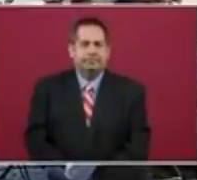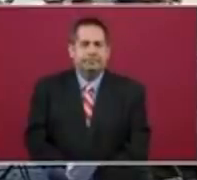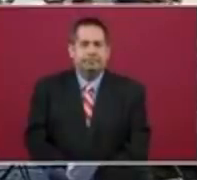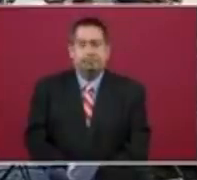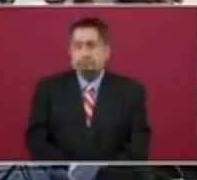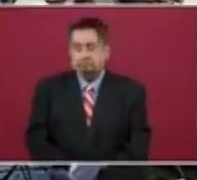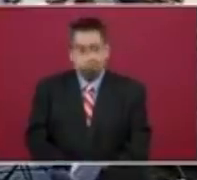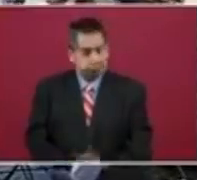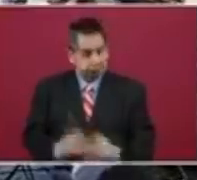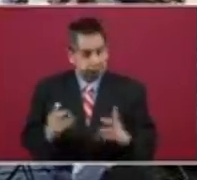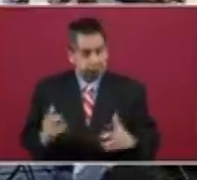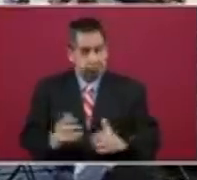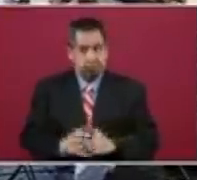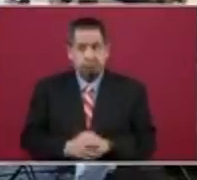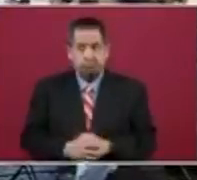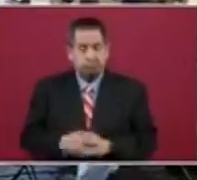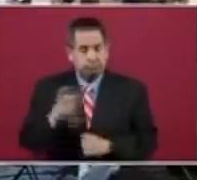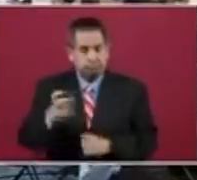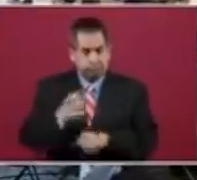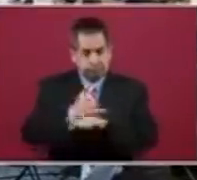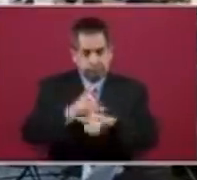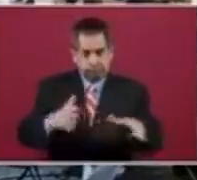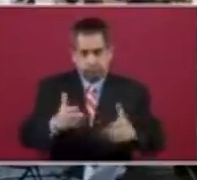Bueno, pues esto es la información.